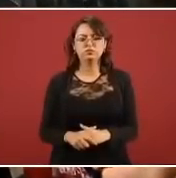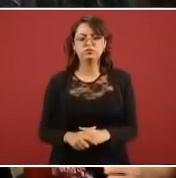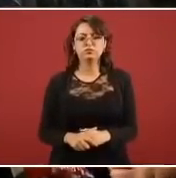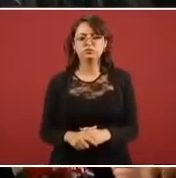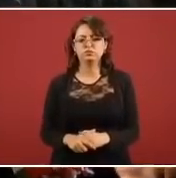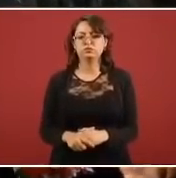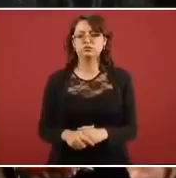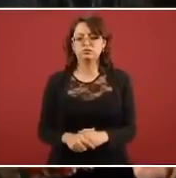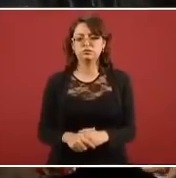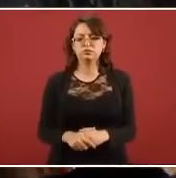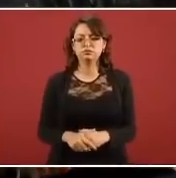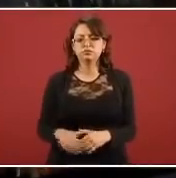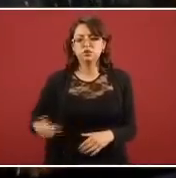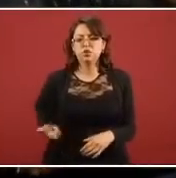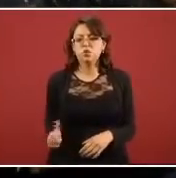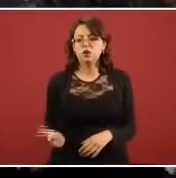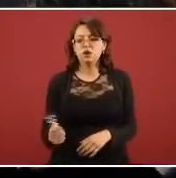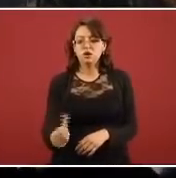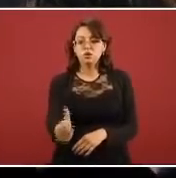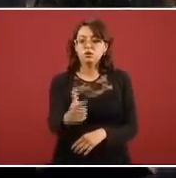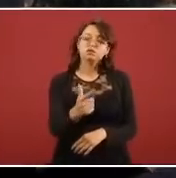me hicieron una entrevista